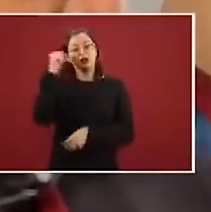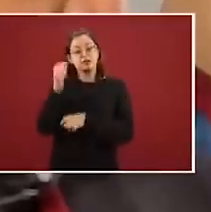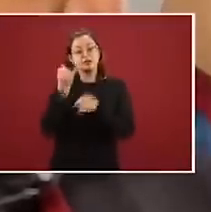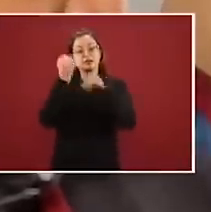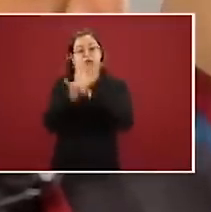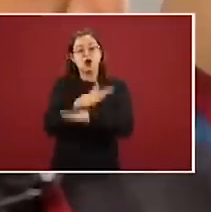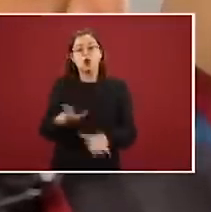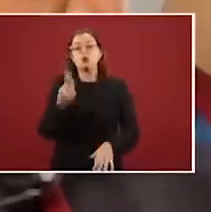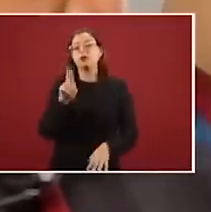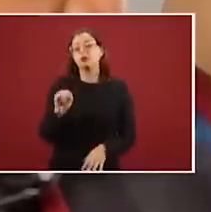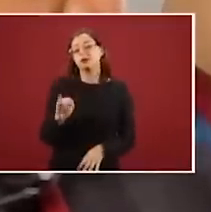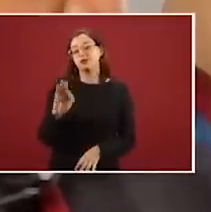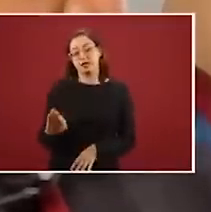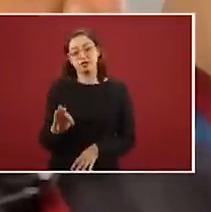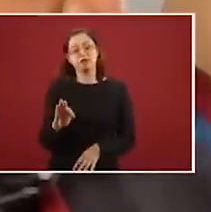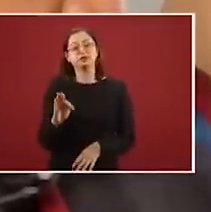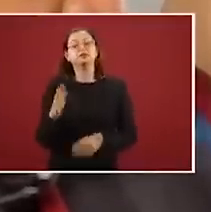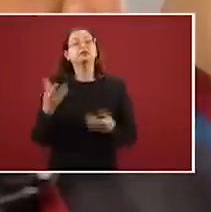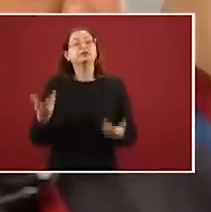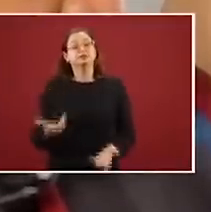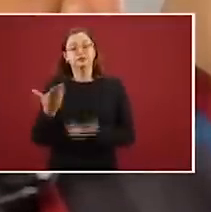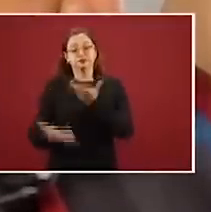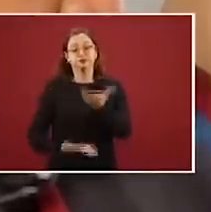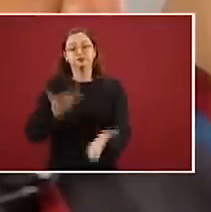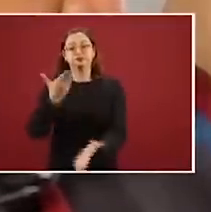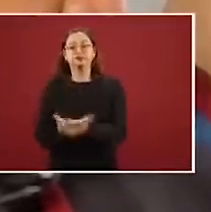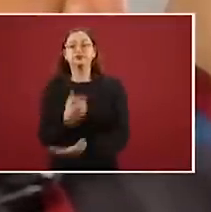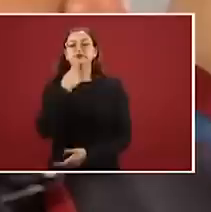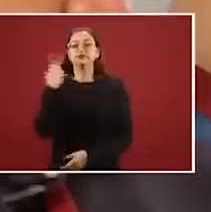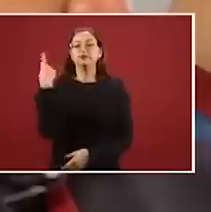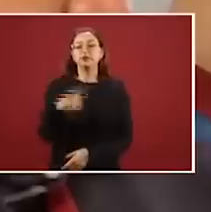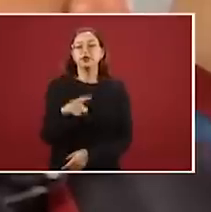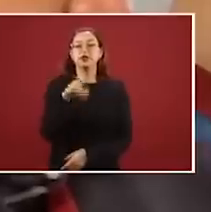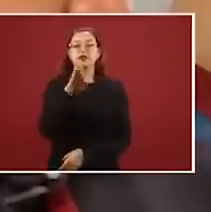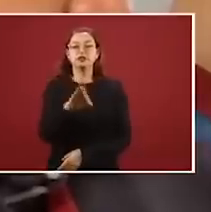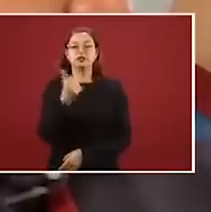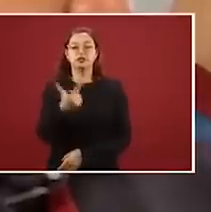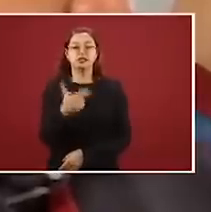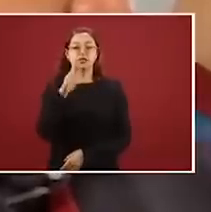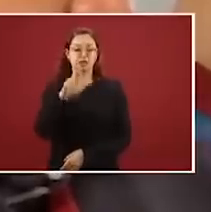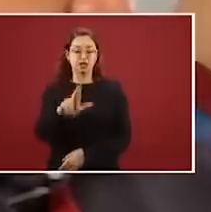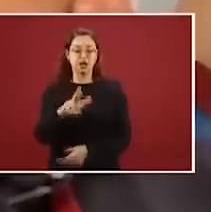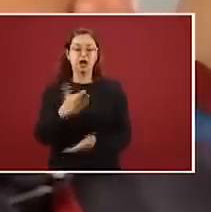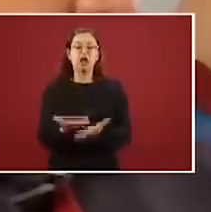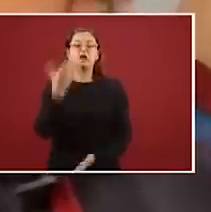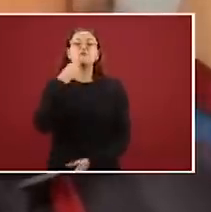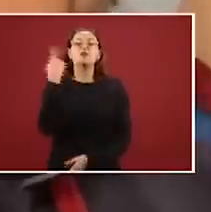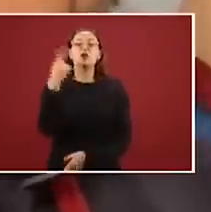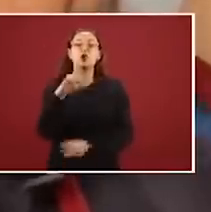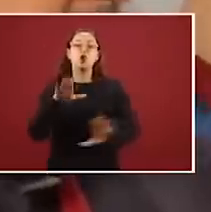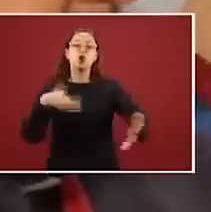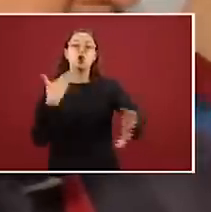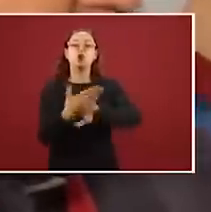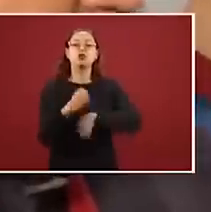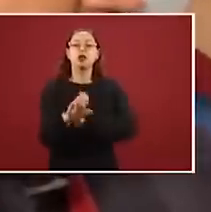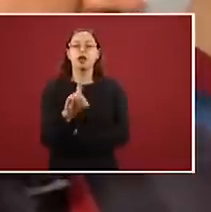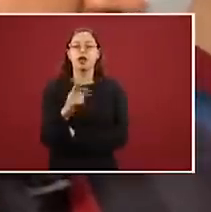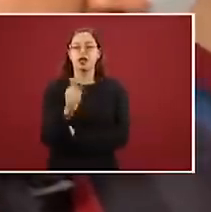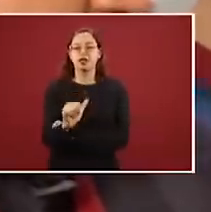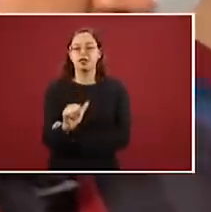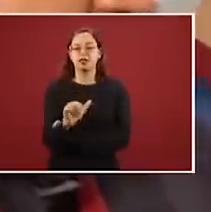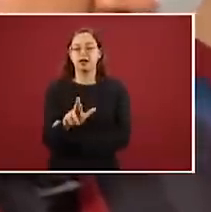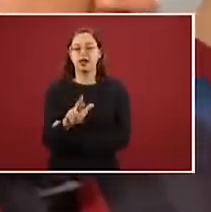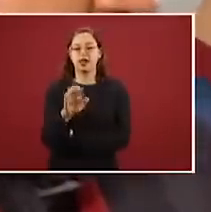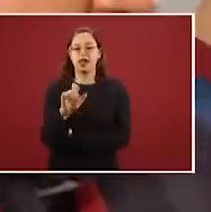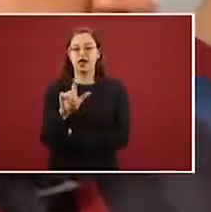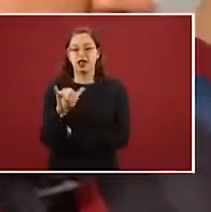Financiera tenía presentó una denuncia ante la Fiscalía General de la República contra Edgar Elías Azar por lavado de